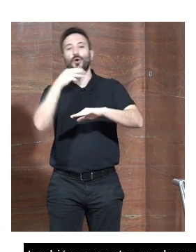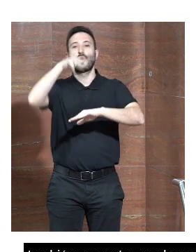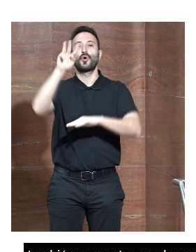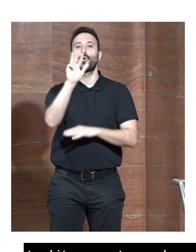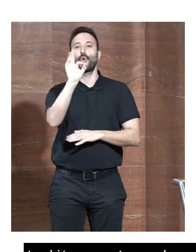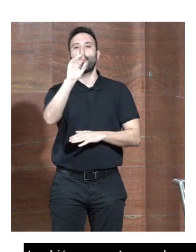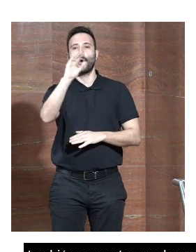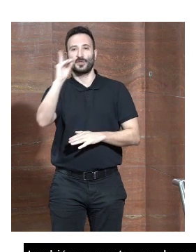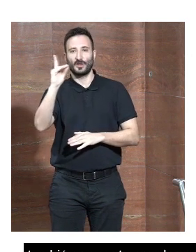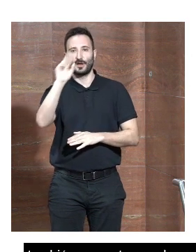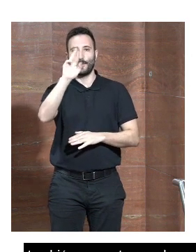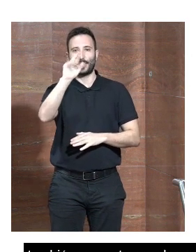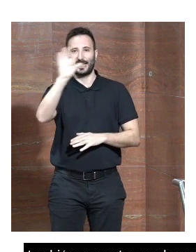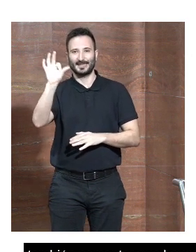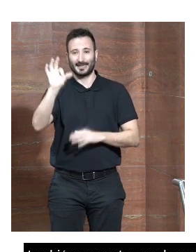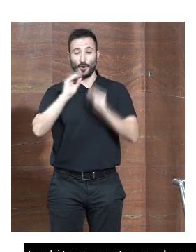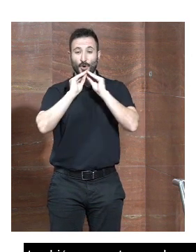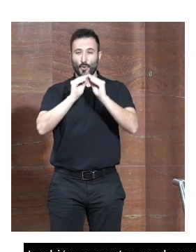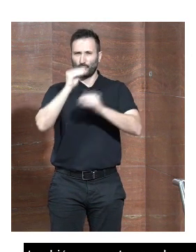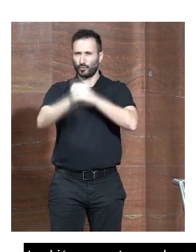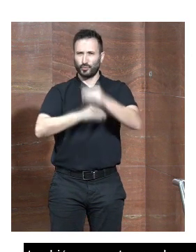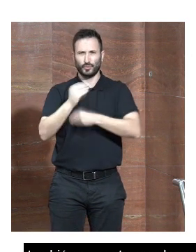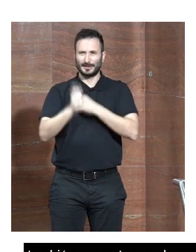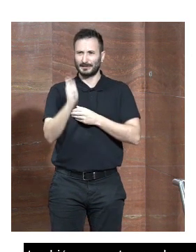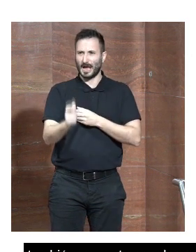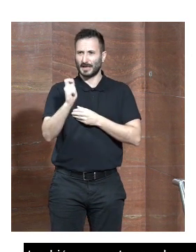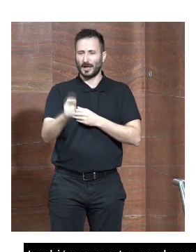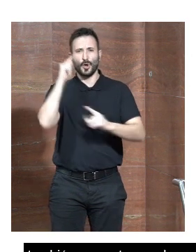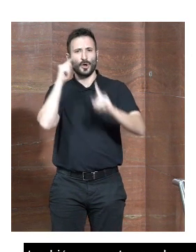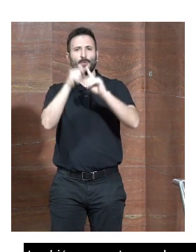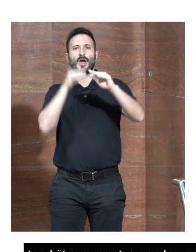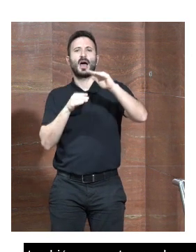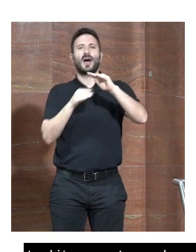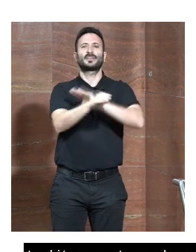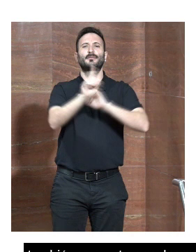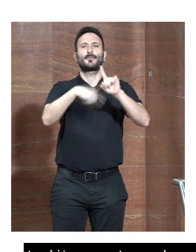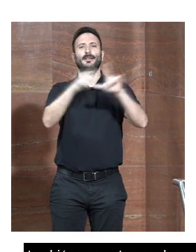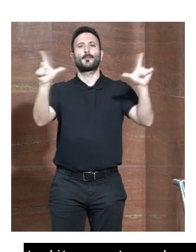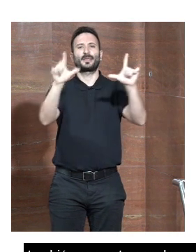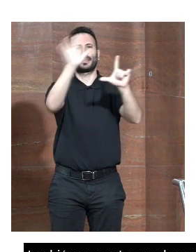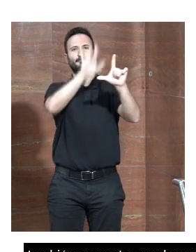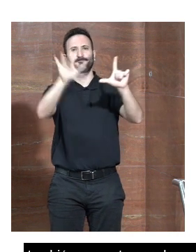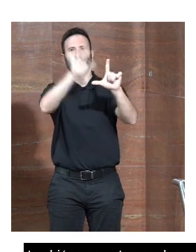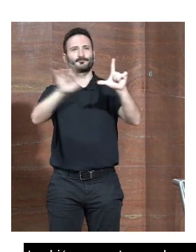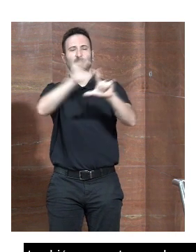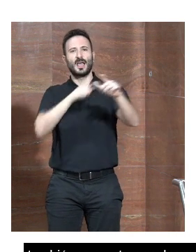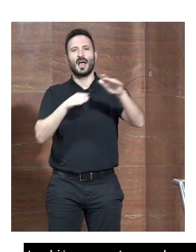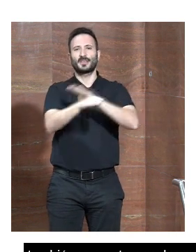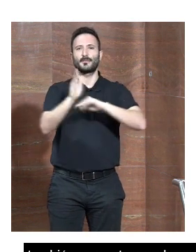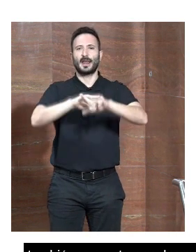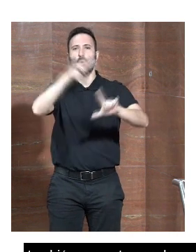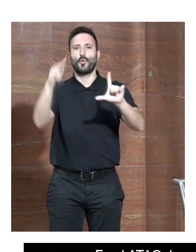u otras, que son de uso bastante extendido, sean accesibles esos interfaces para poder crear a su vez sitios